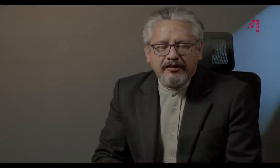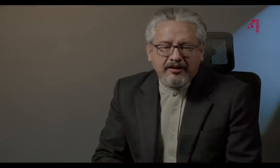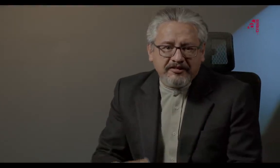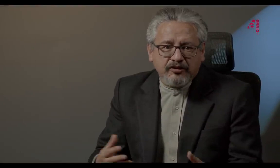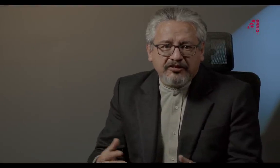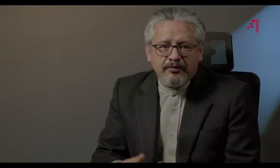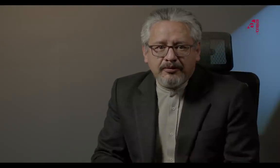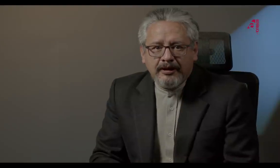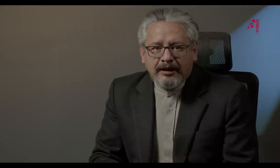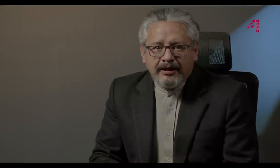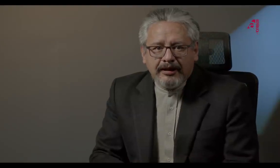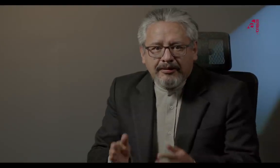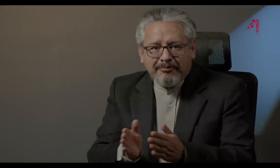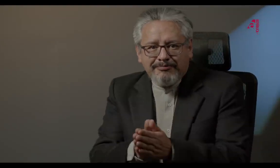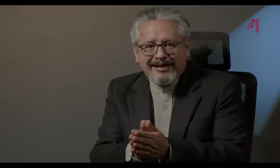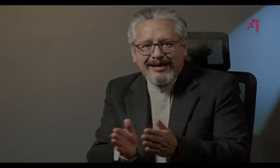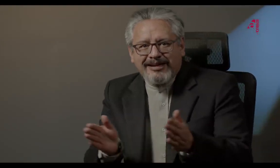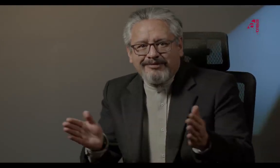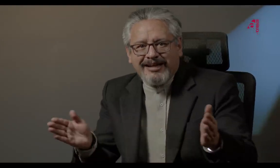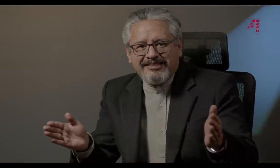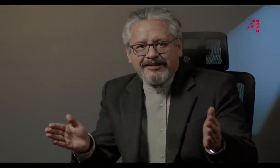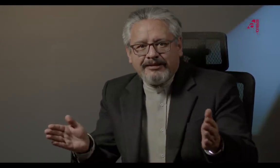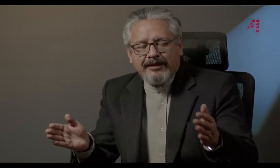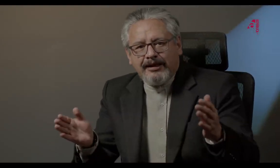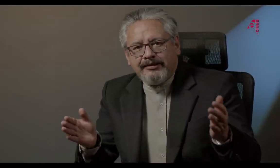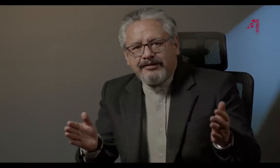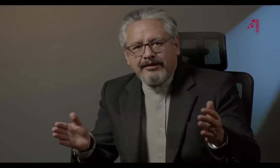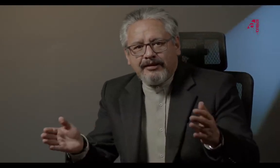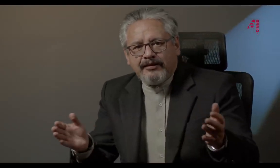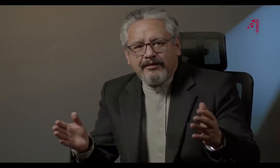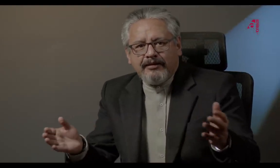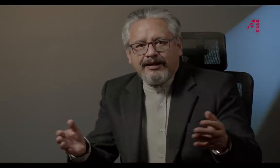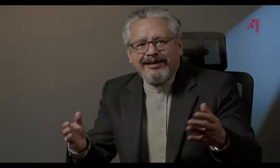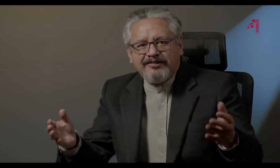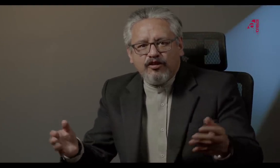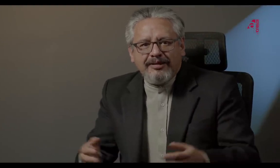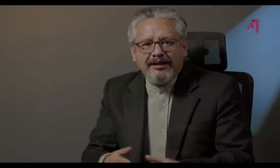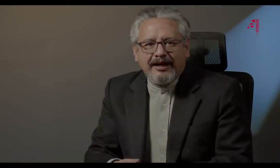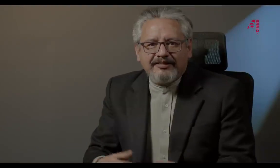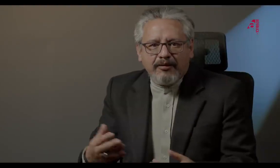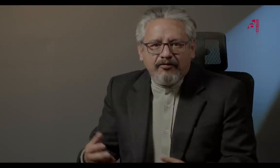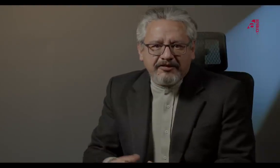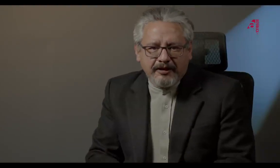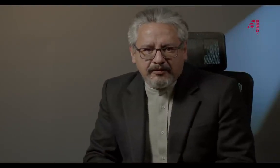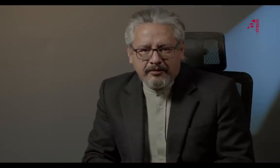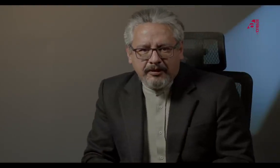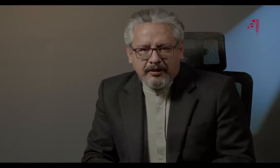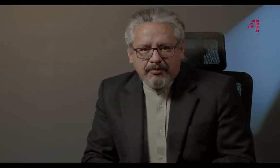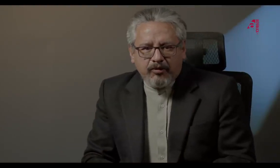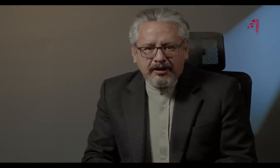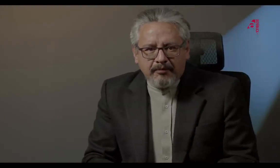privatización del sector salud, era marcar más la brecha entre la atención médica que estaba